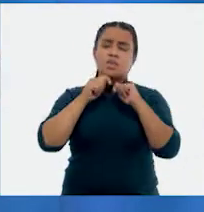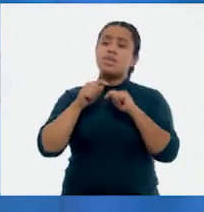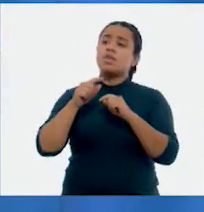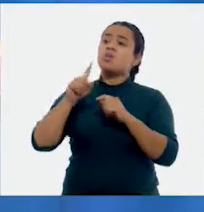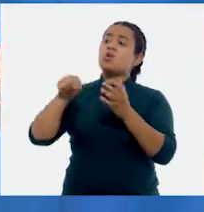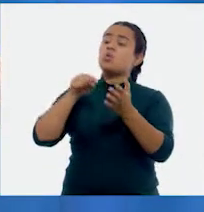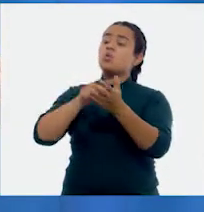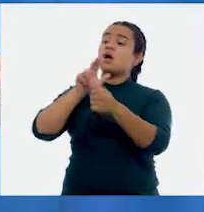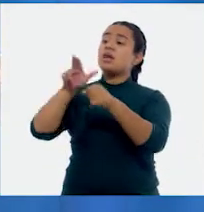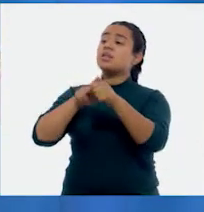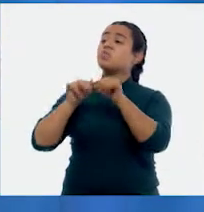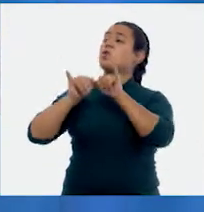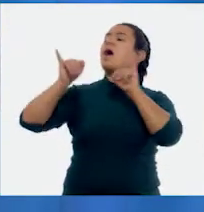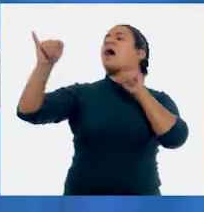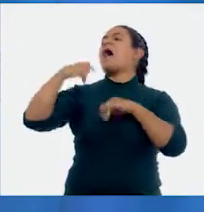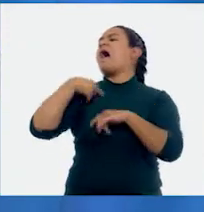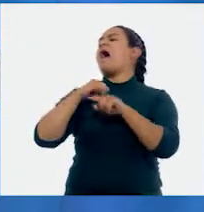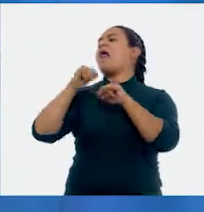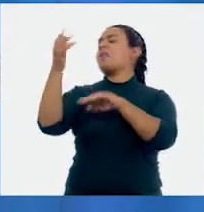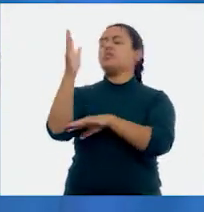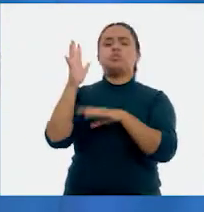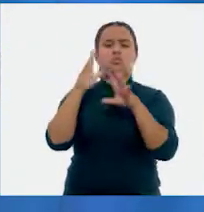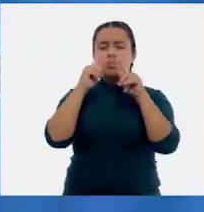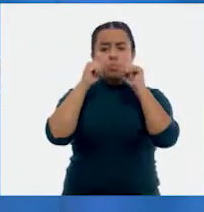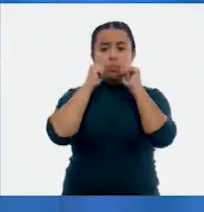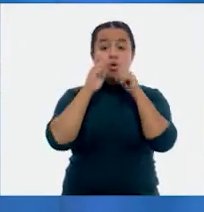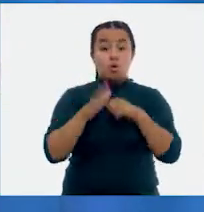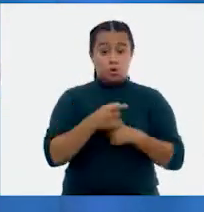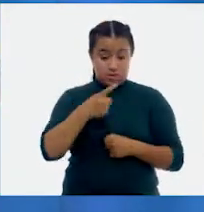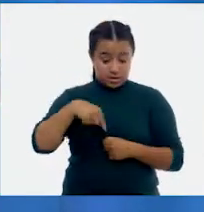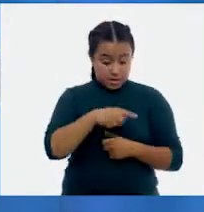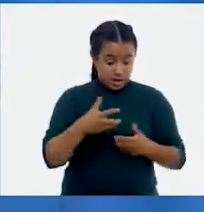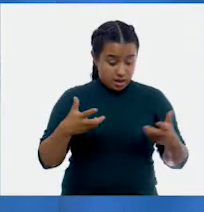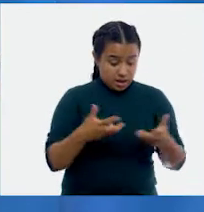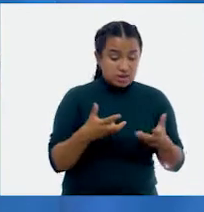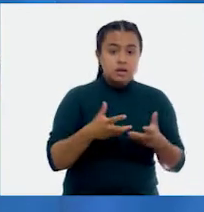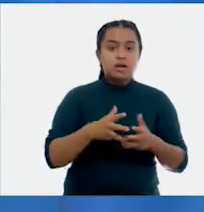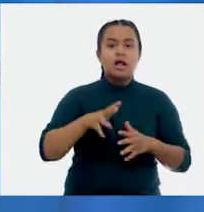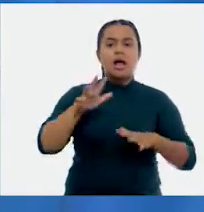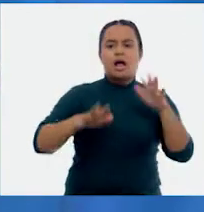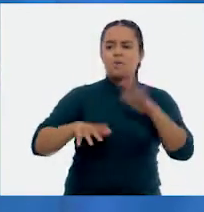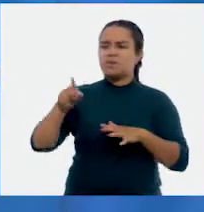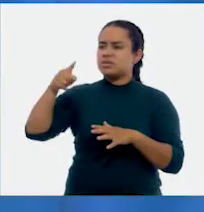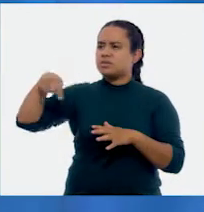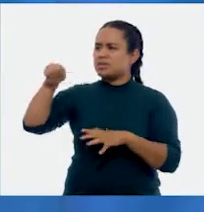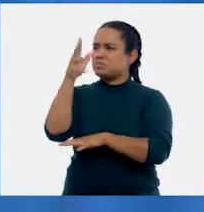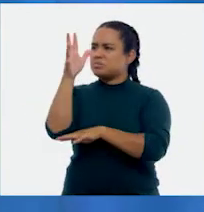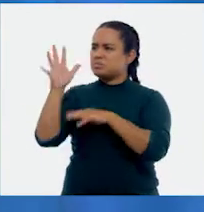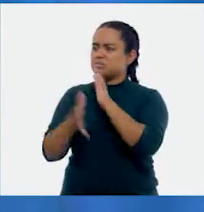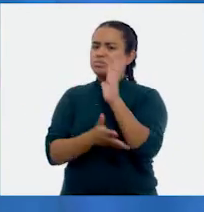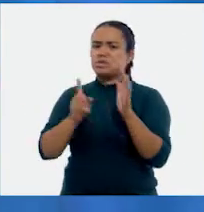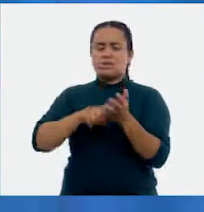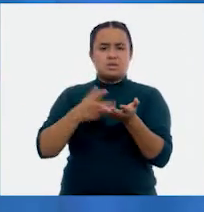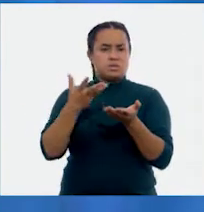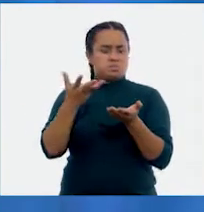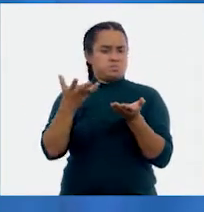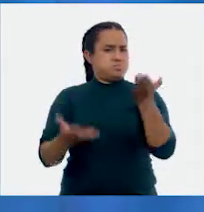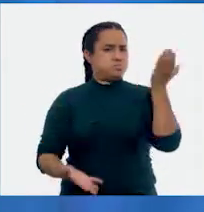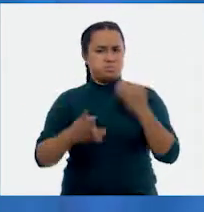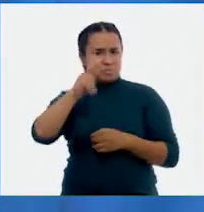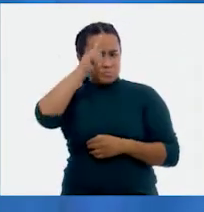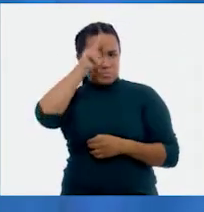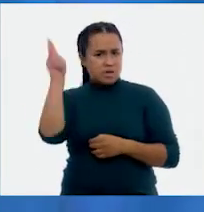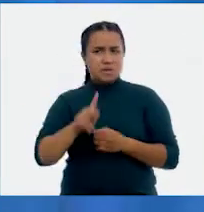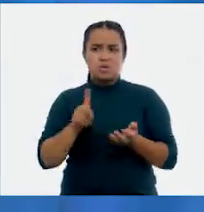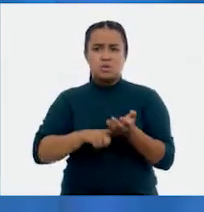de un ambiente natural porque de alguna manera nuestras acciones ocasionan el desequilibrio de los ecosistemas y pueden